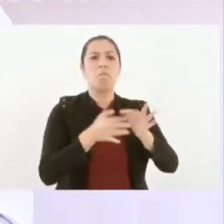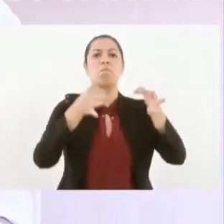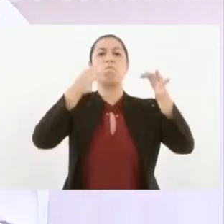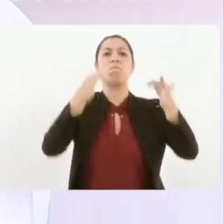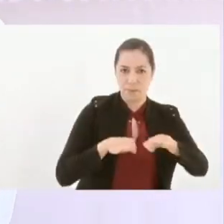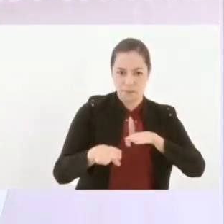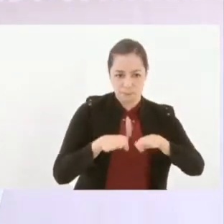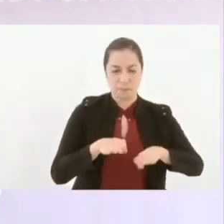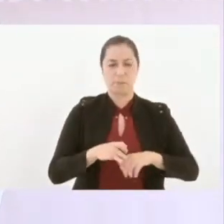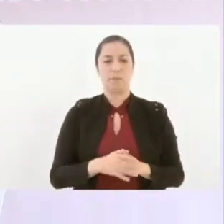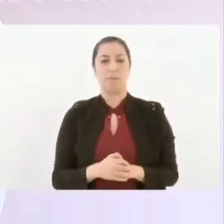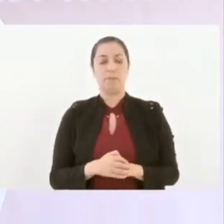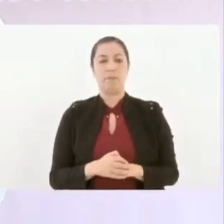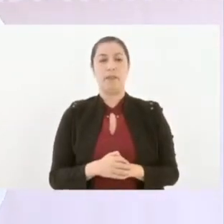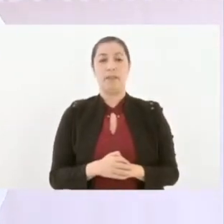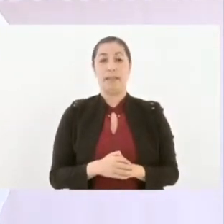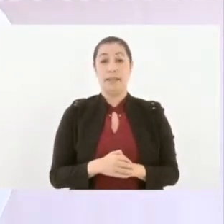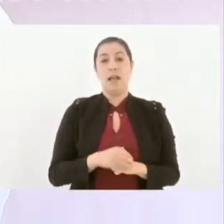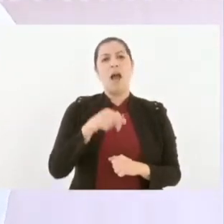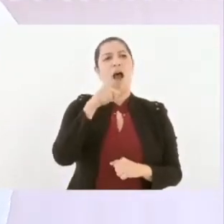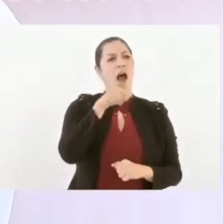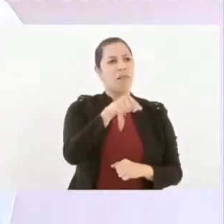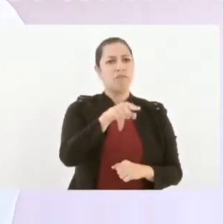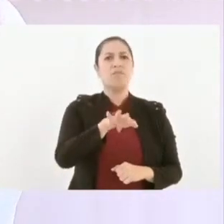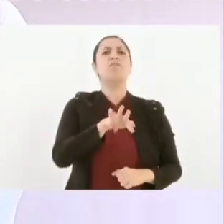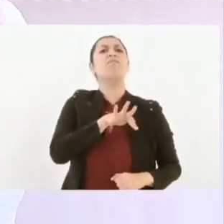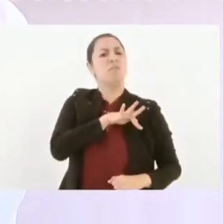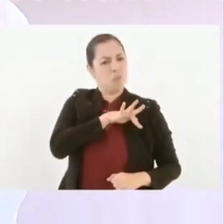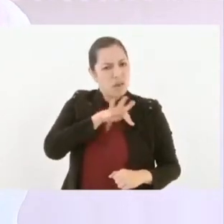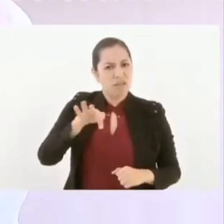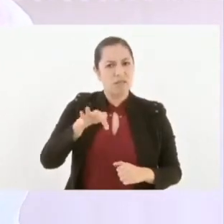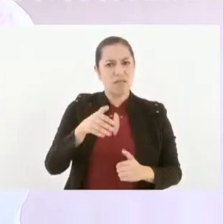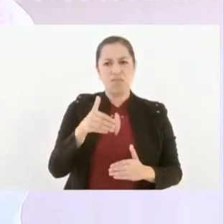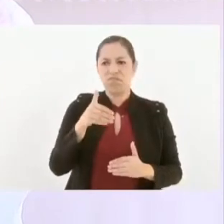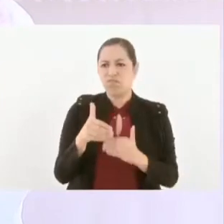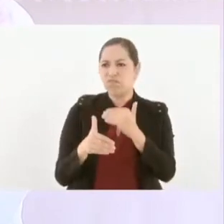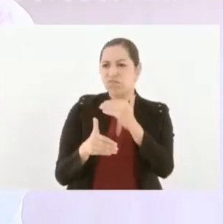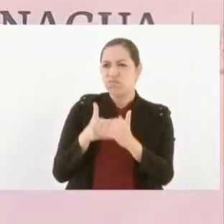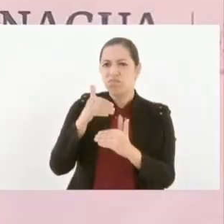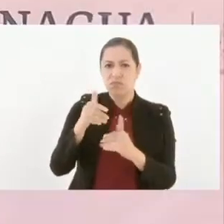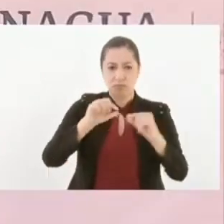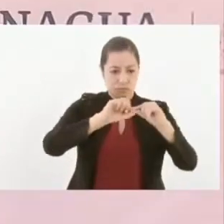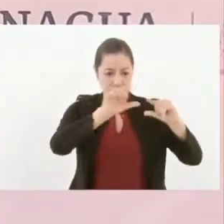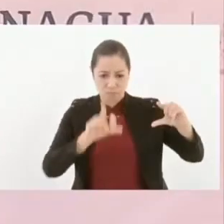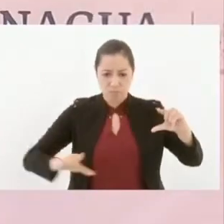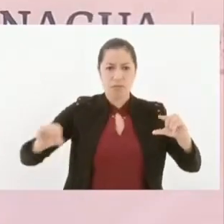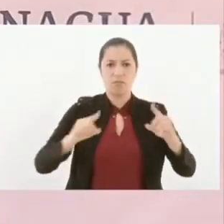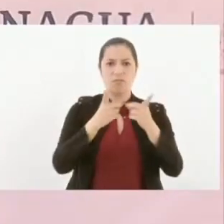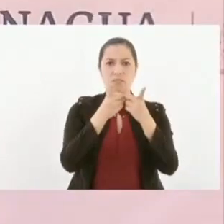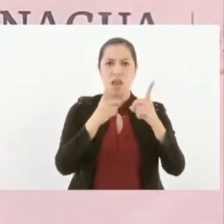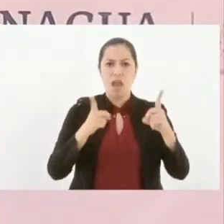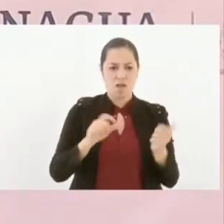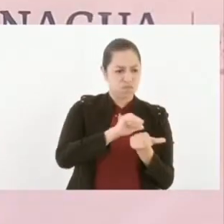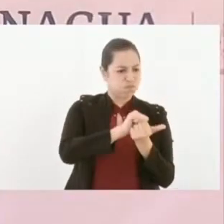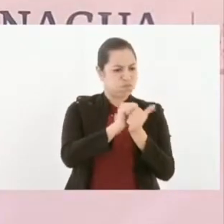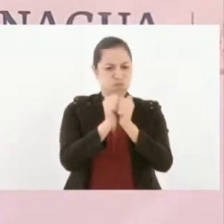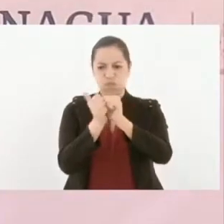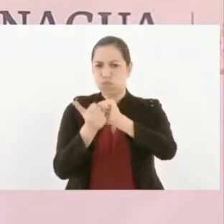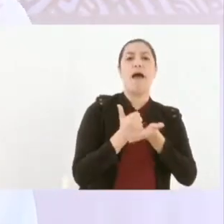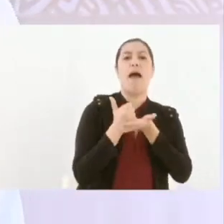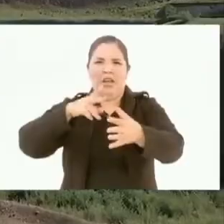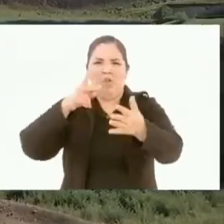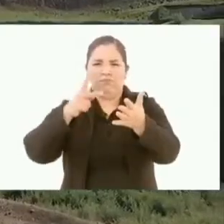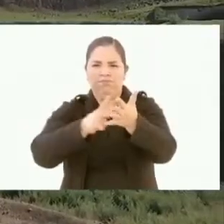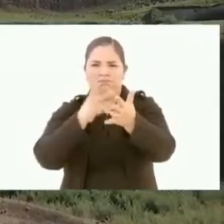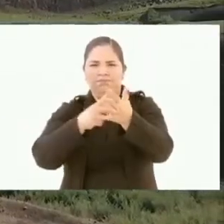funciona, que es posible llevar a cabo el desarrollo de México con una nueva